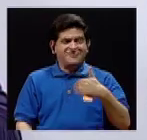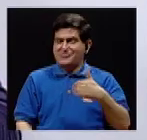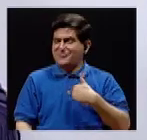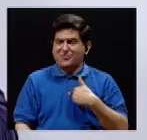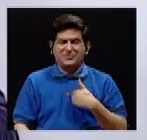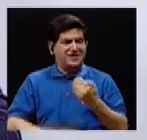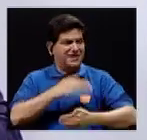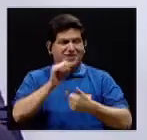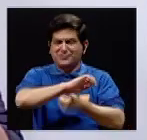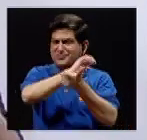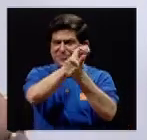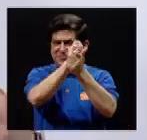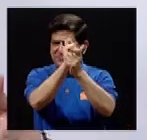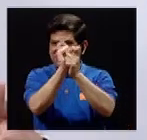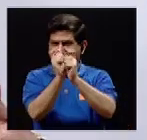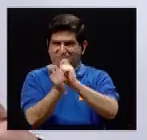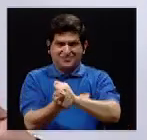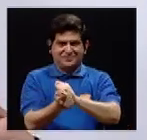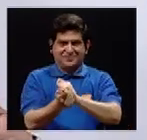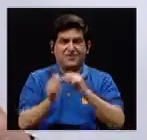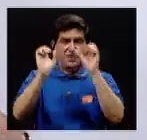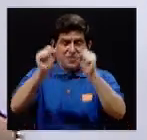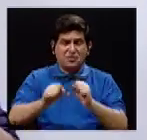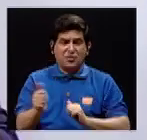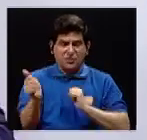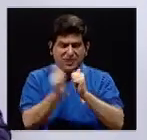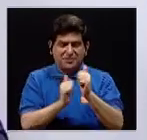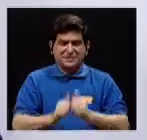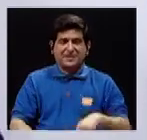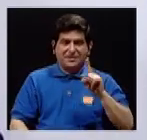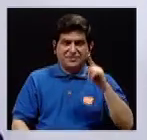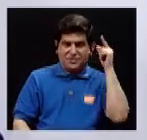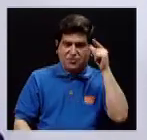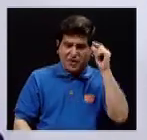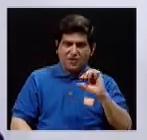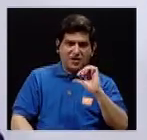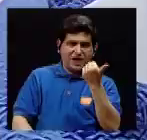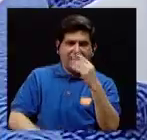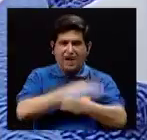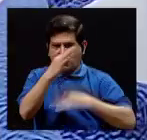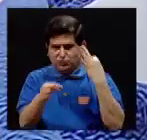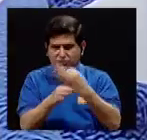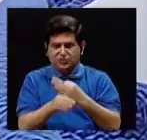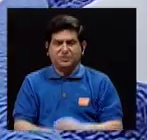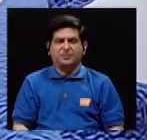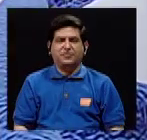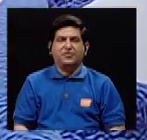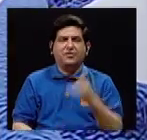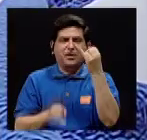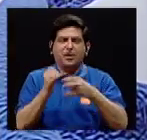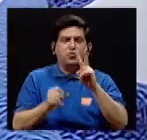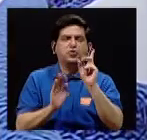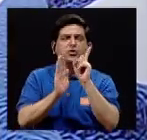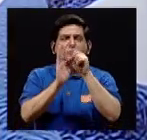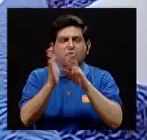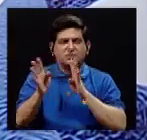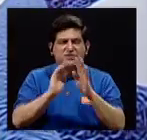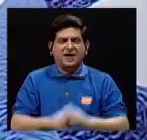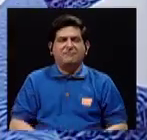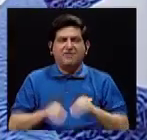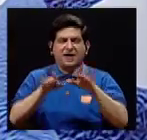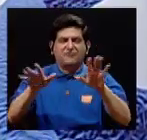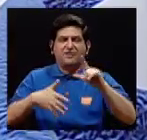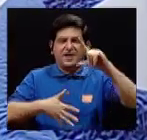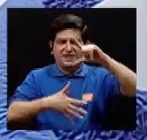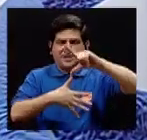ninguna transición para para pasar de una lógica a otra es correcto quiero que hablemos en los últimos 2 minutos sobre